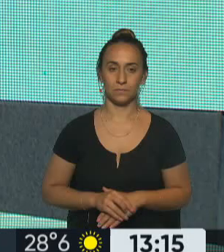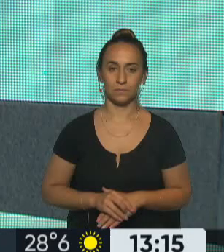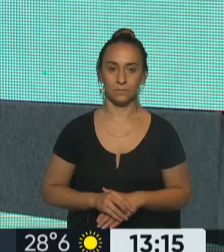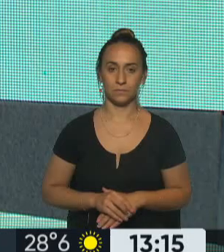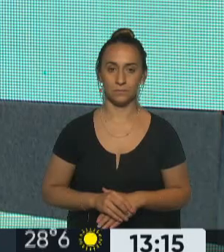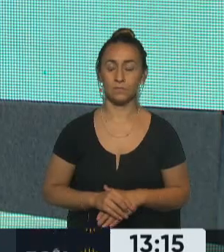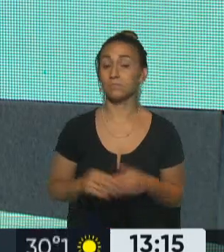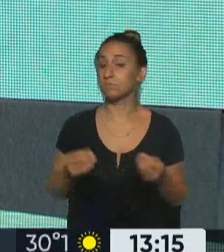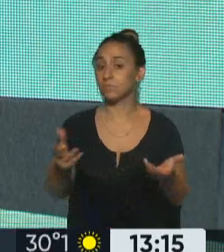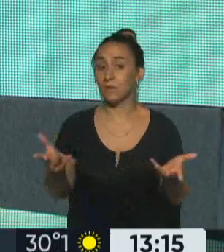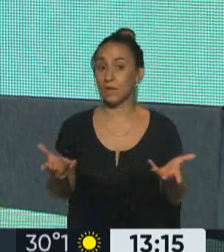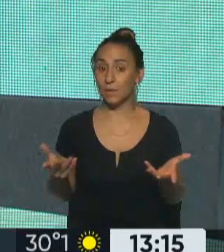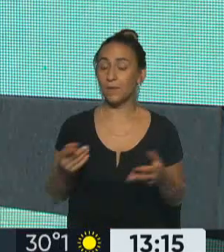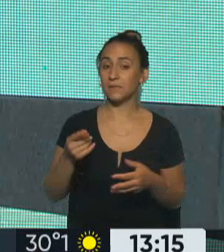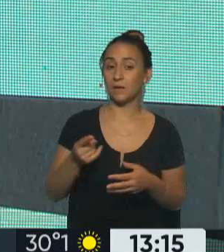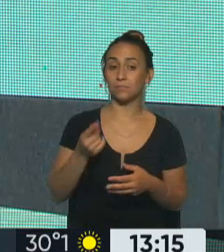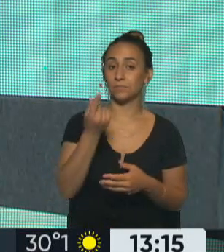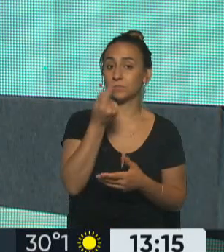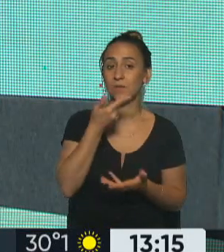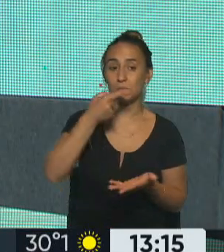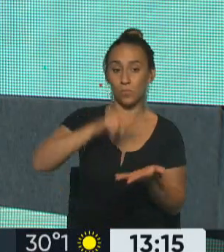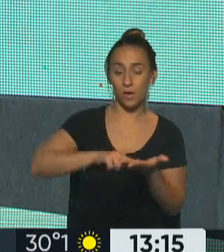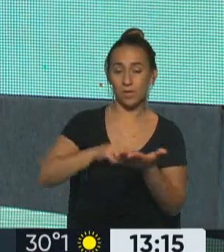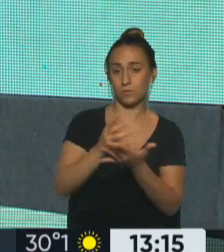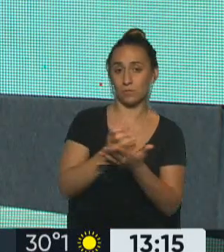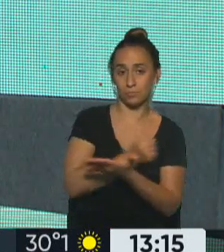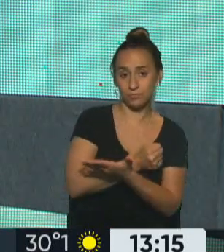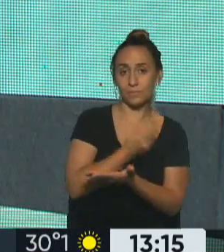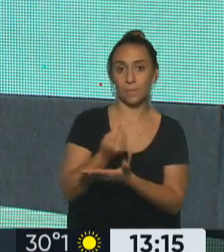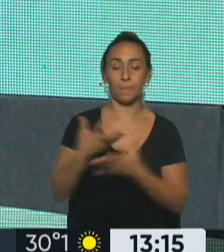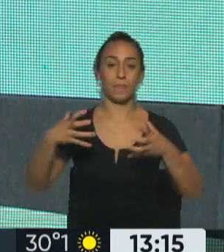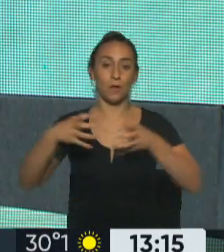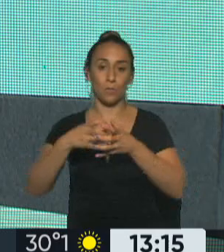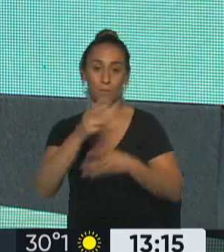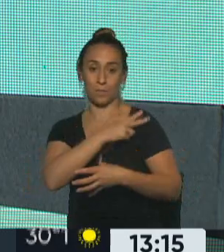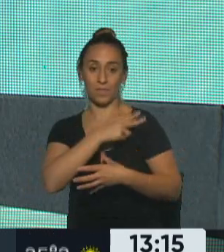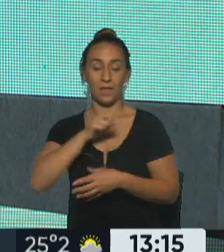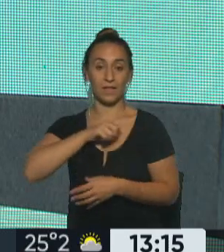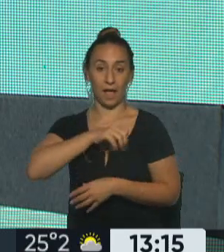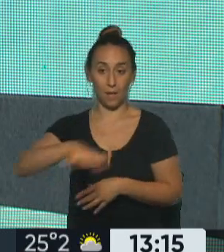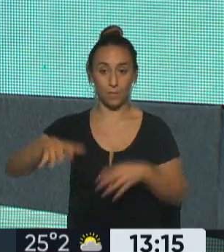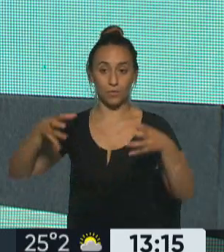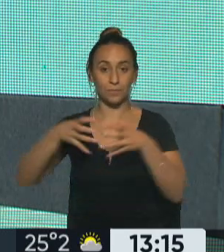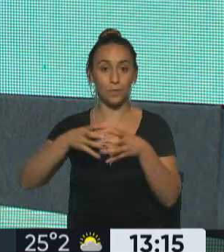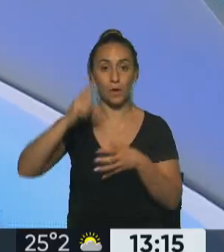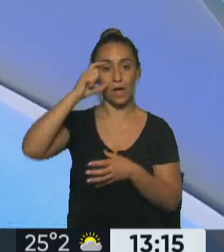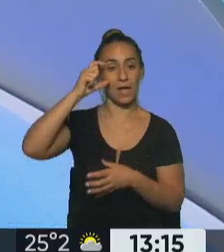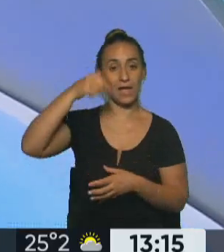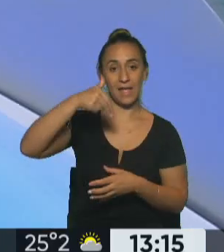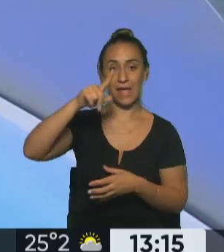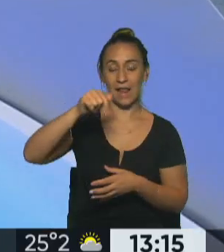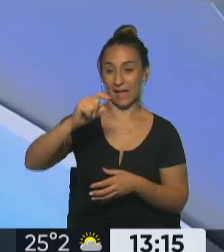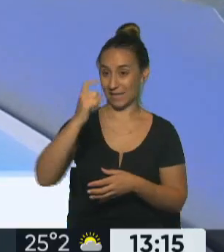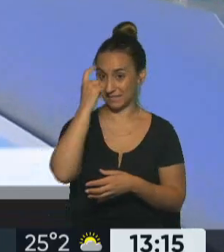Y qué pasa con las retenciones y Qué actitud toman las Patronales agropecuarios hablamos de la mesa del la ayer hubo una reunión con el